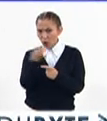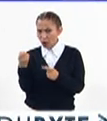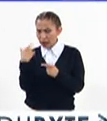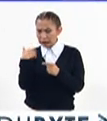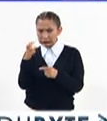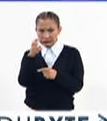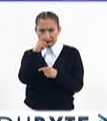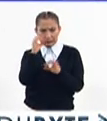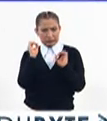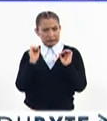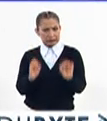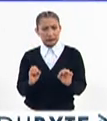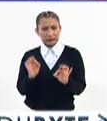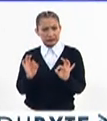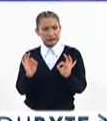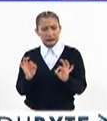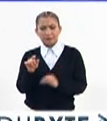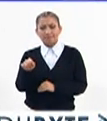bastante rigurosa.